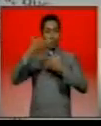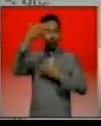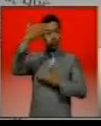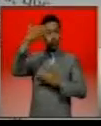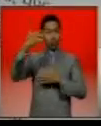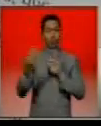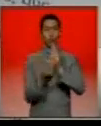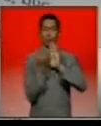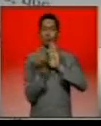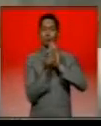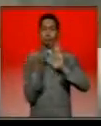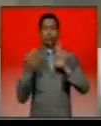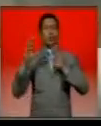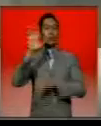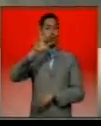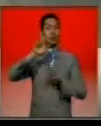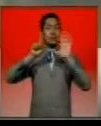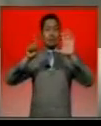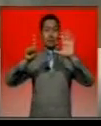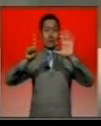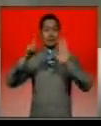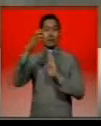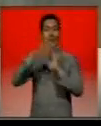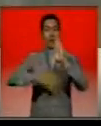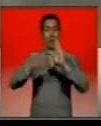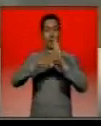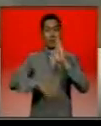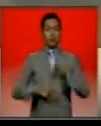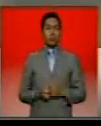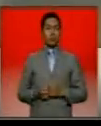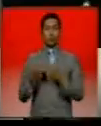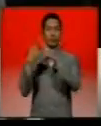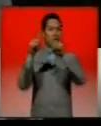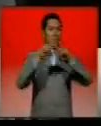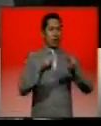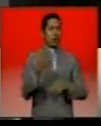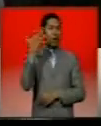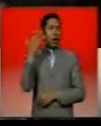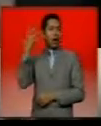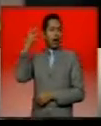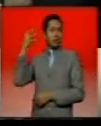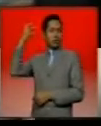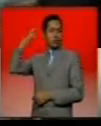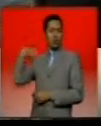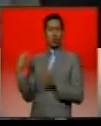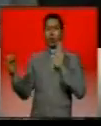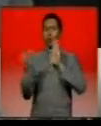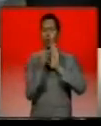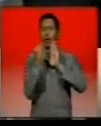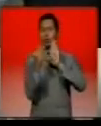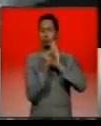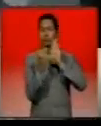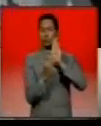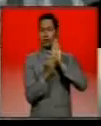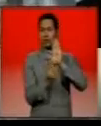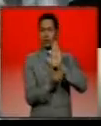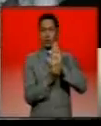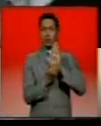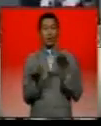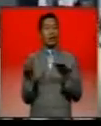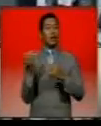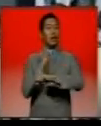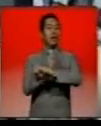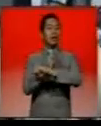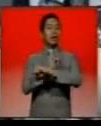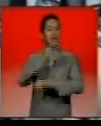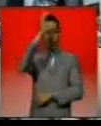relación de la doctrina social de la Iglesia con las principales tendencias y eventos ocurridos entre 1891 y 1991,